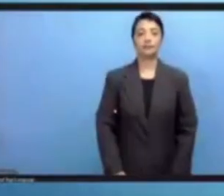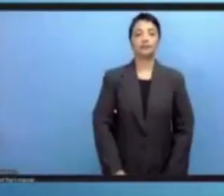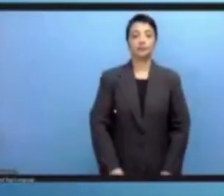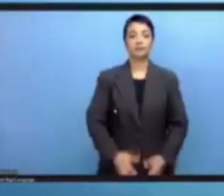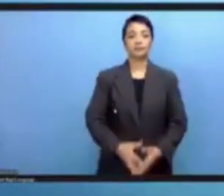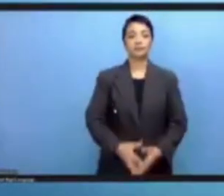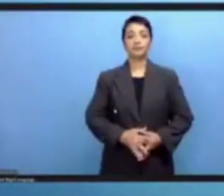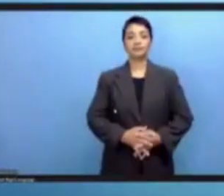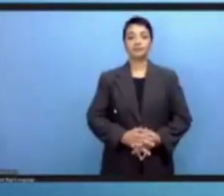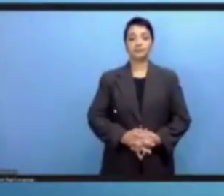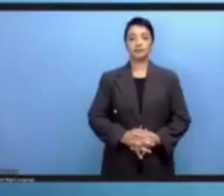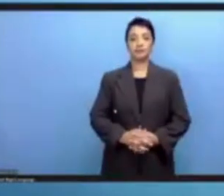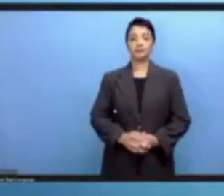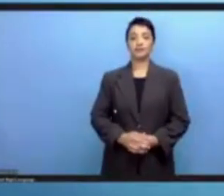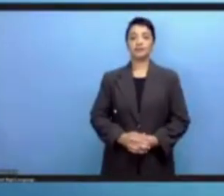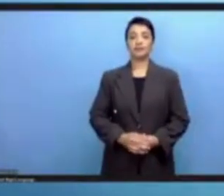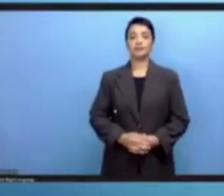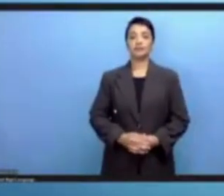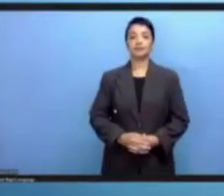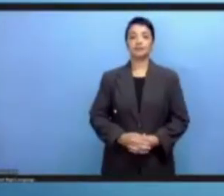empezar Muchas gracias